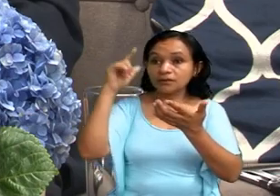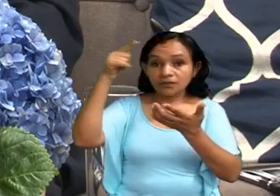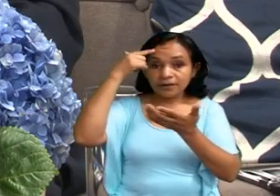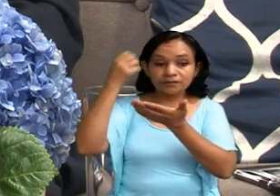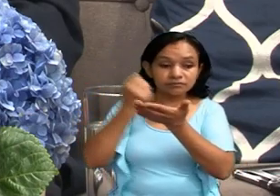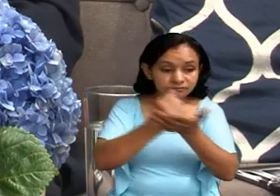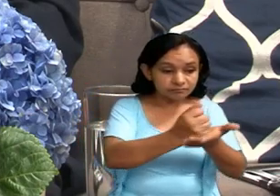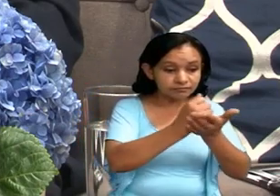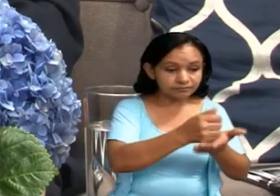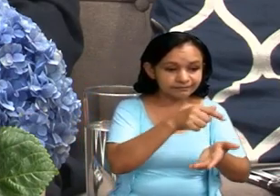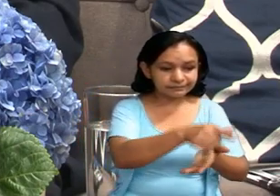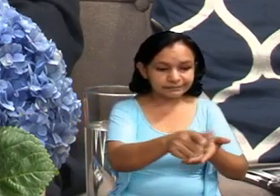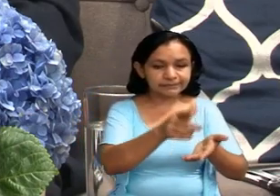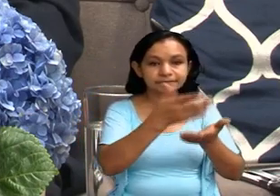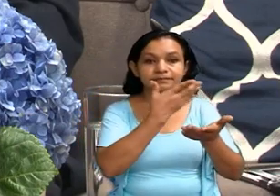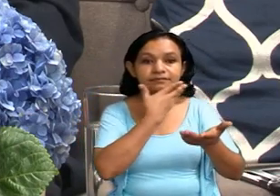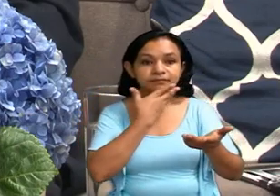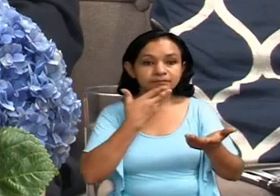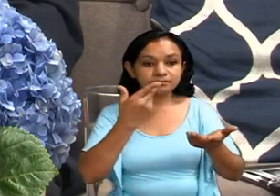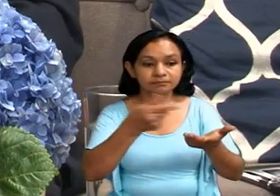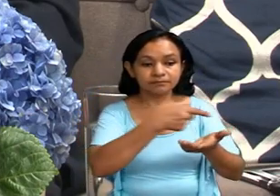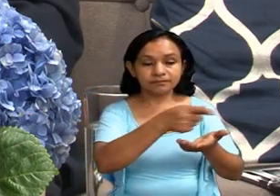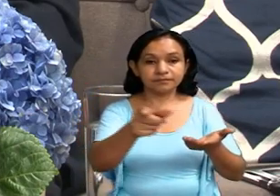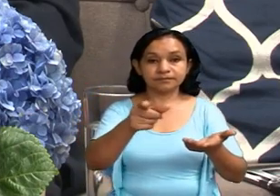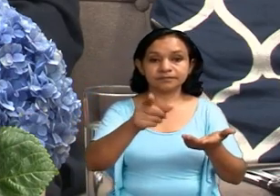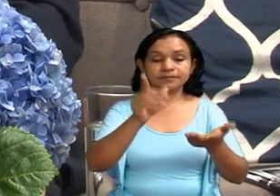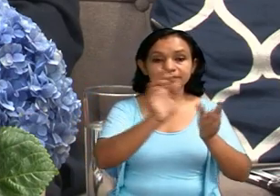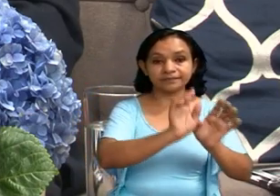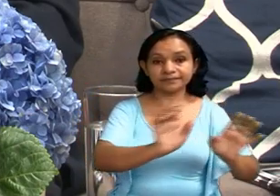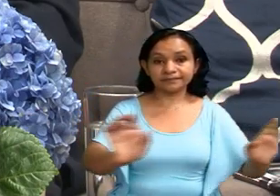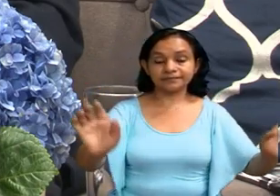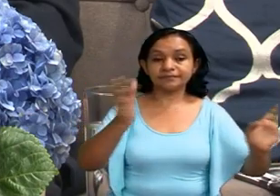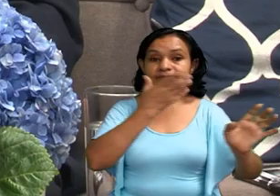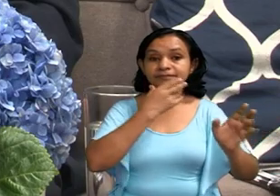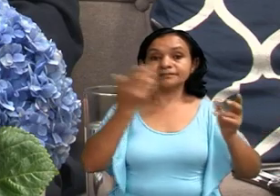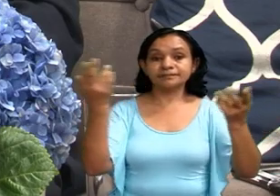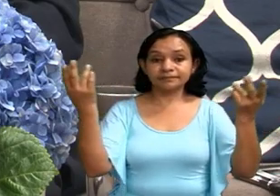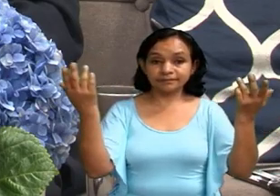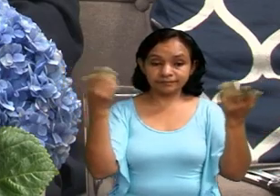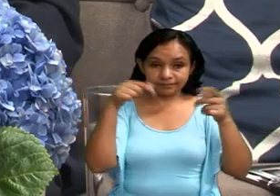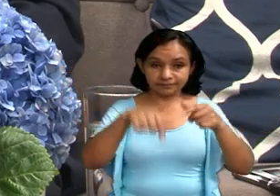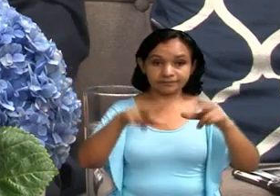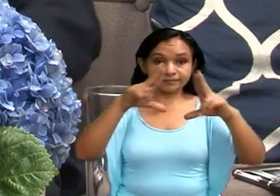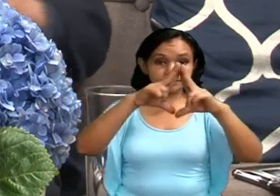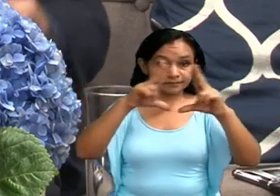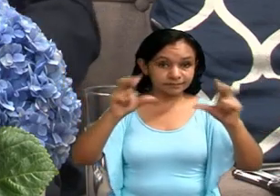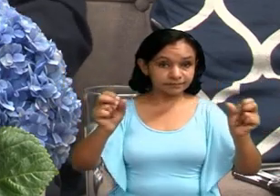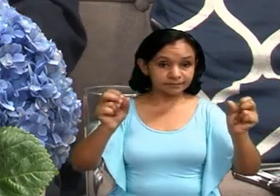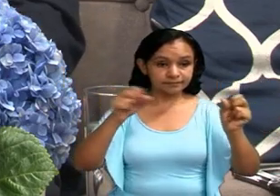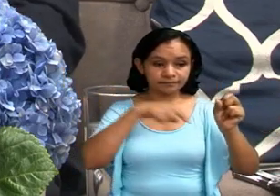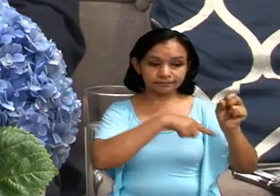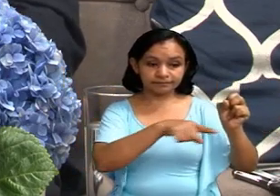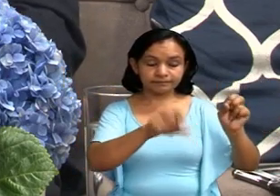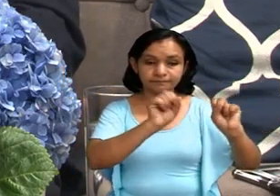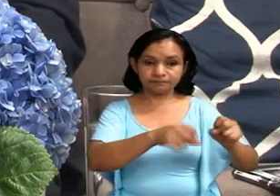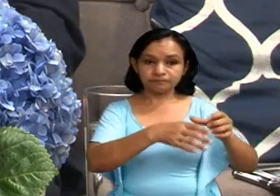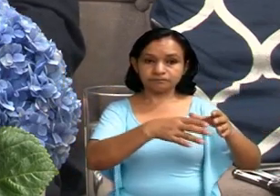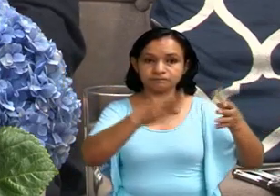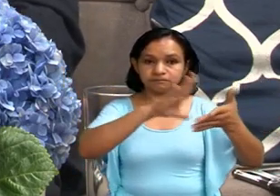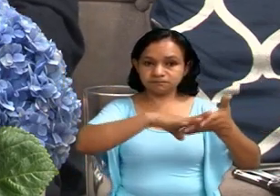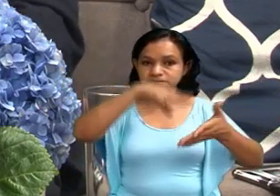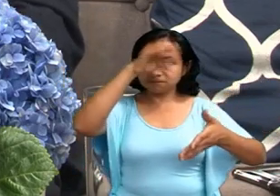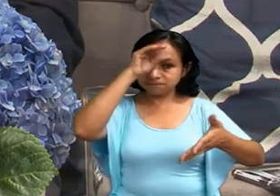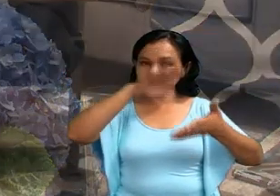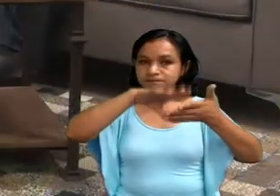el perfil, ¿verdad?, el pénsul de los niños y los jóvenes nicaragüenses para que puedan tener un bagaje cultural mucho